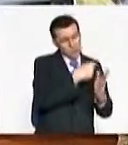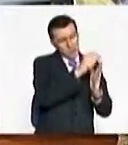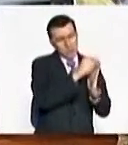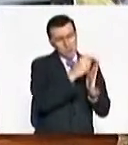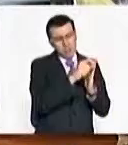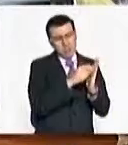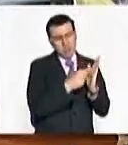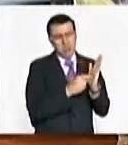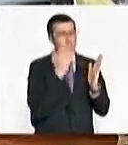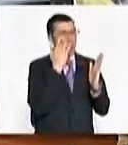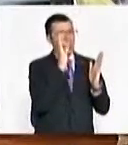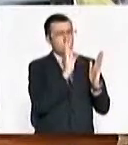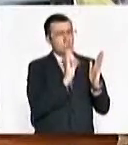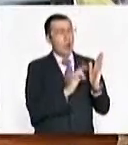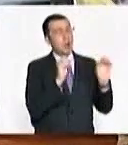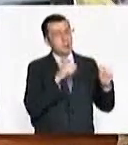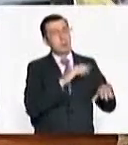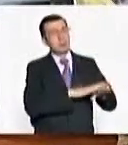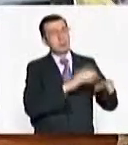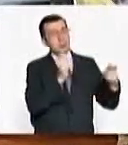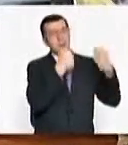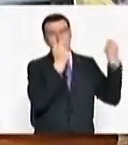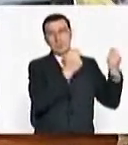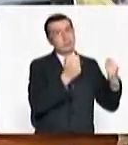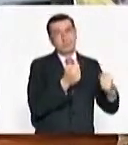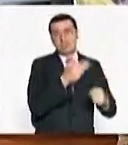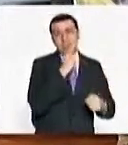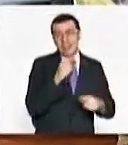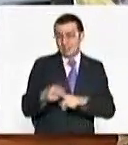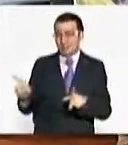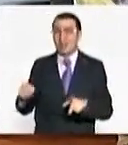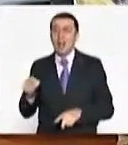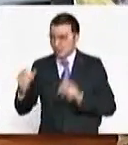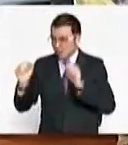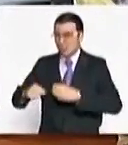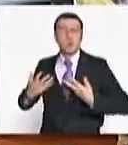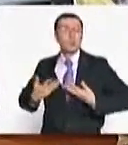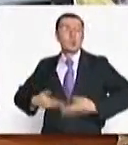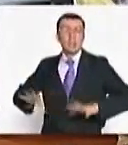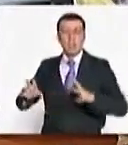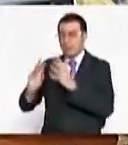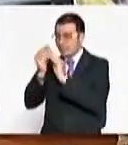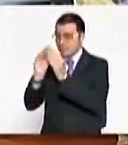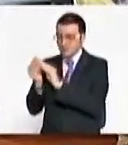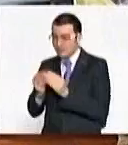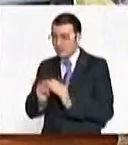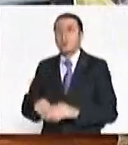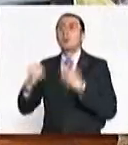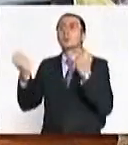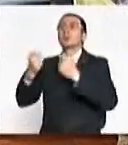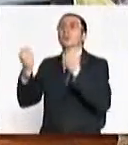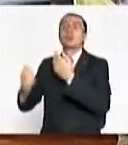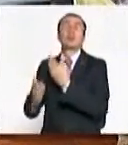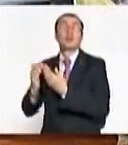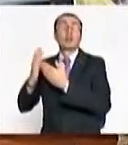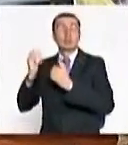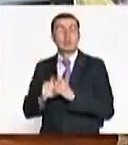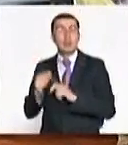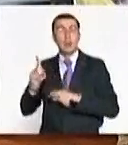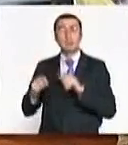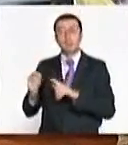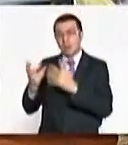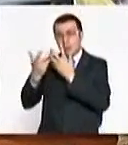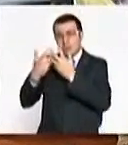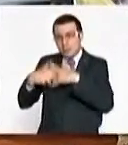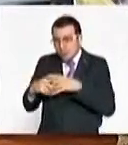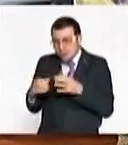calidad para poderlo sacar al mercado. Es decir, hay una gran libertad en la producción de estos productos y generalmente una empresa hasta pequeña o una empresa de